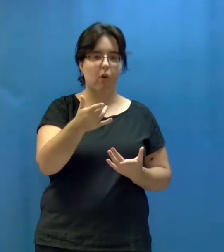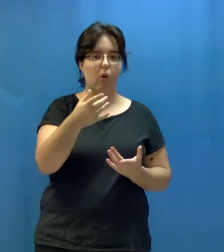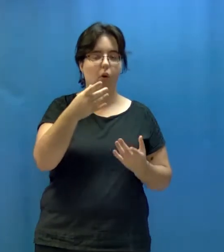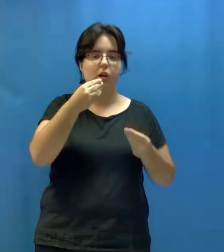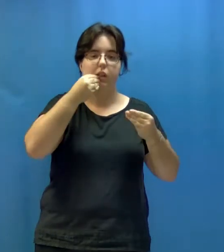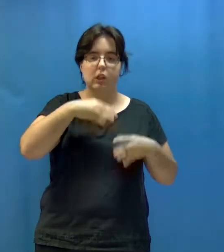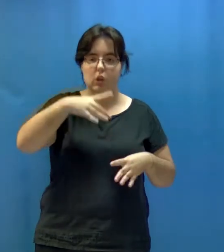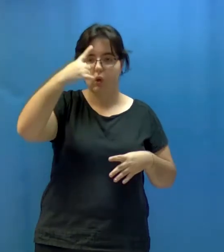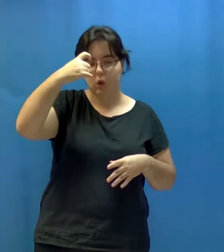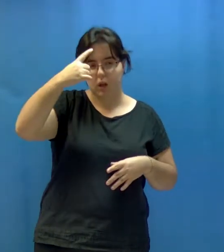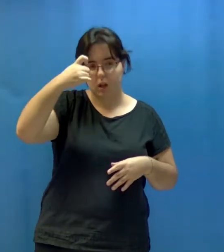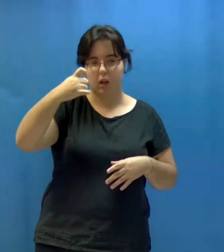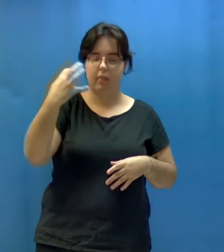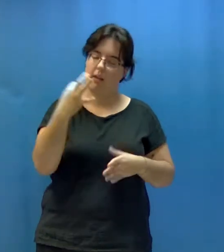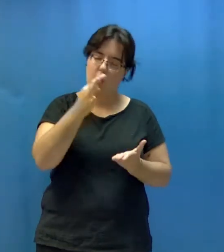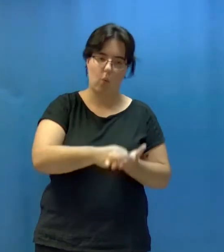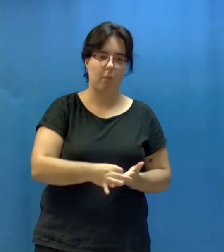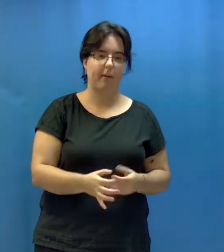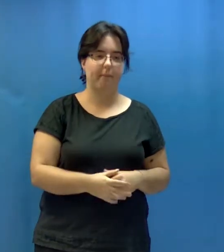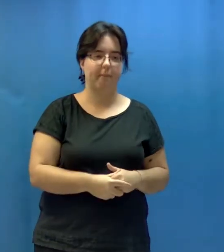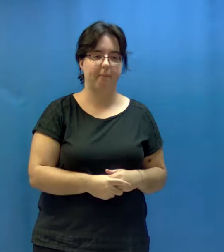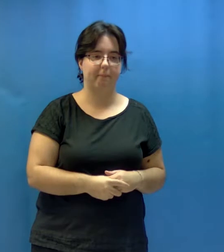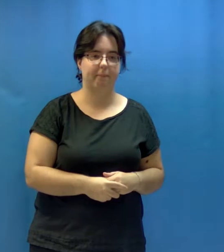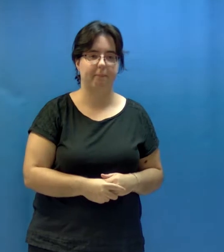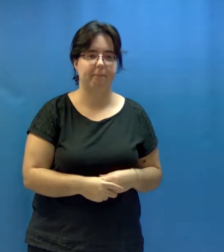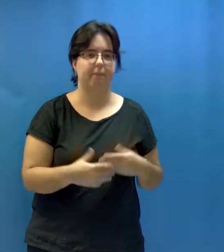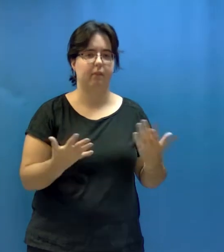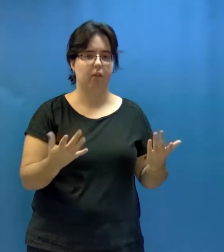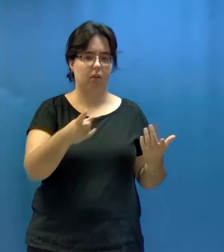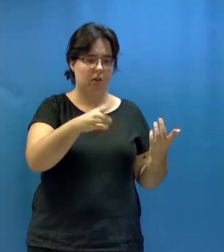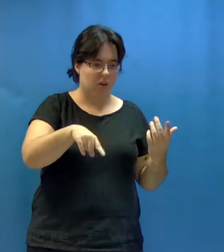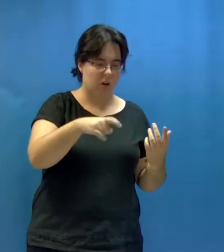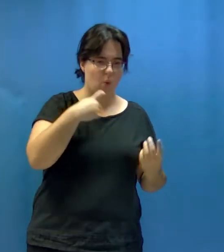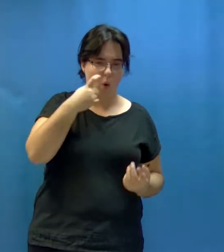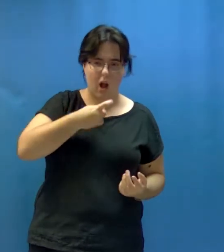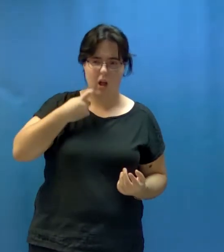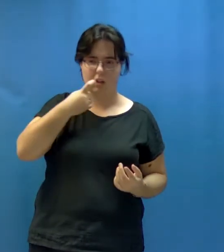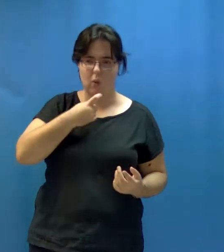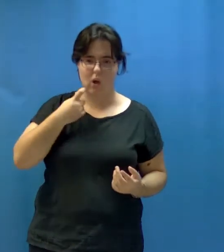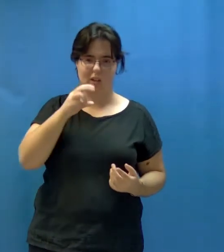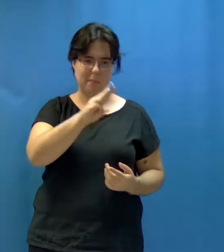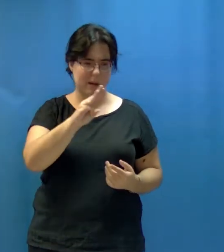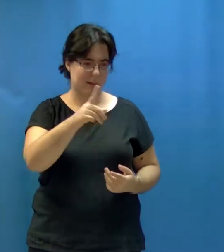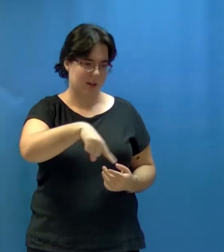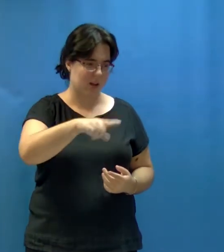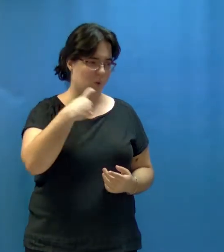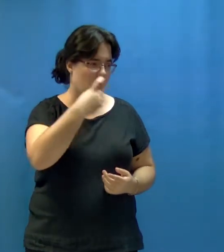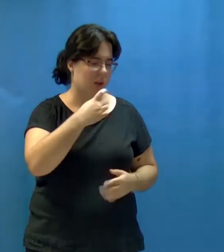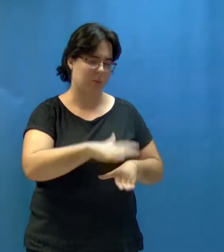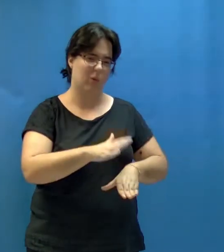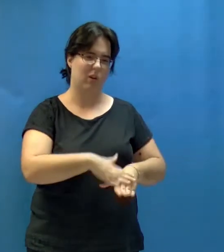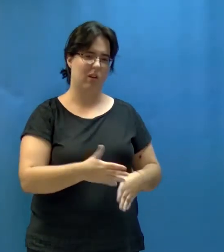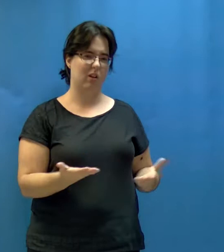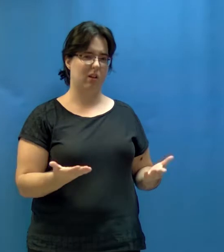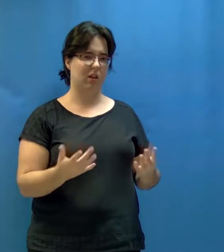històrica ha de complir-se. Per què els costa a vostès tant, senyors i senyores del PP, desfer-se del seu passat? La